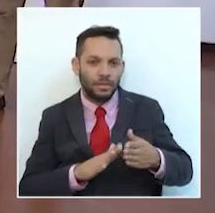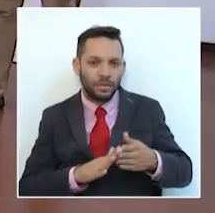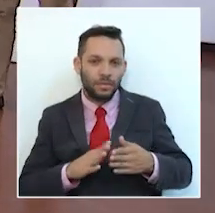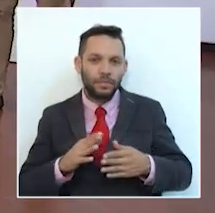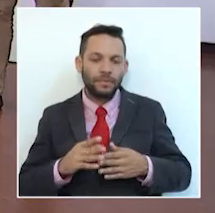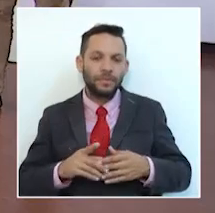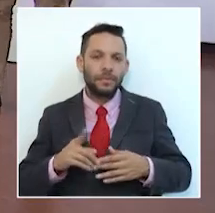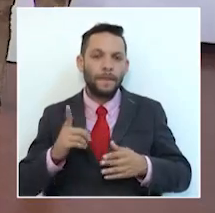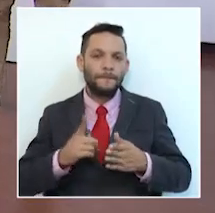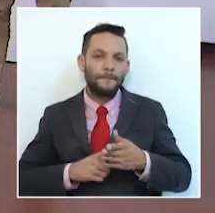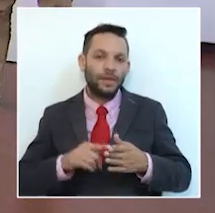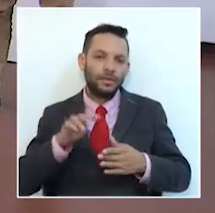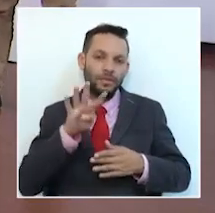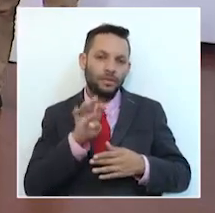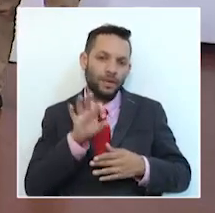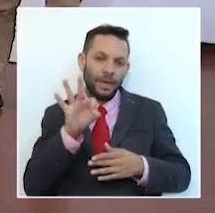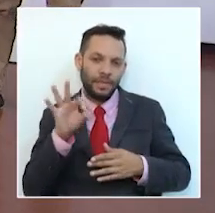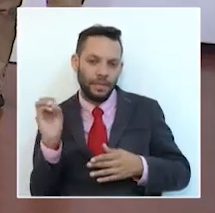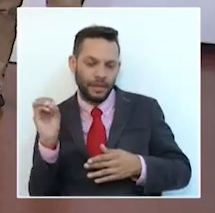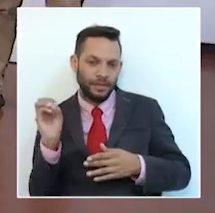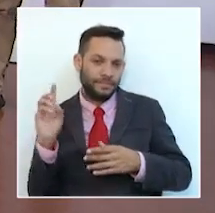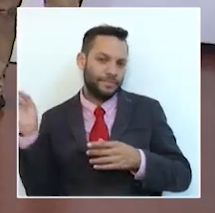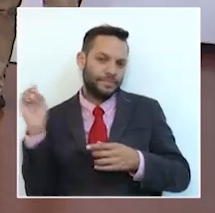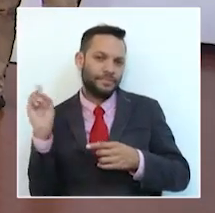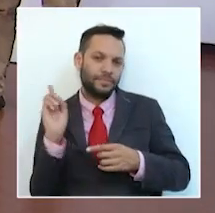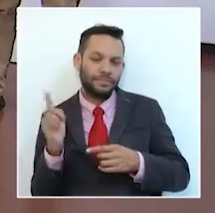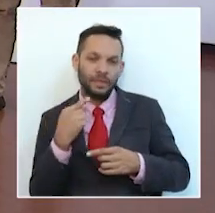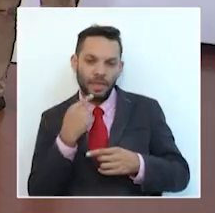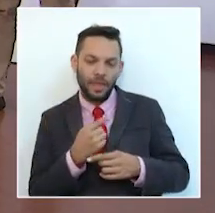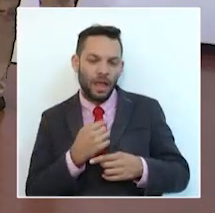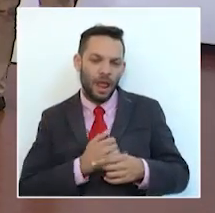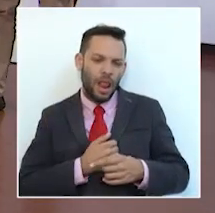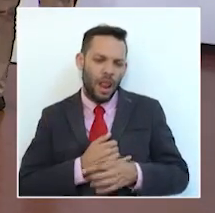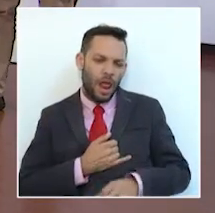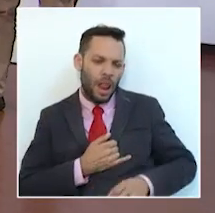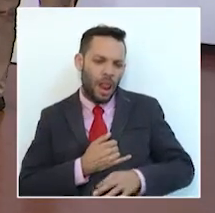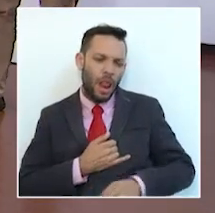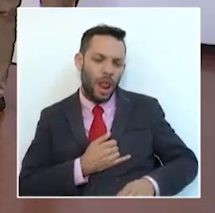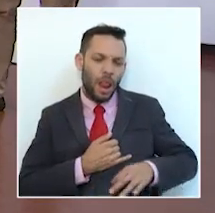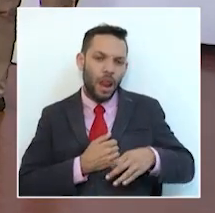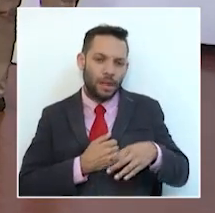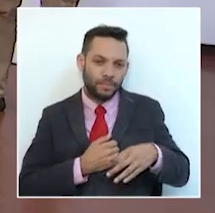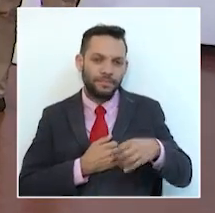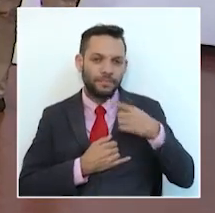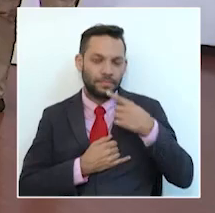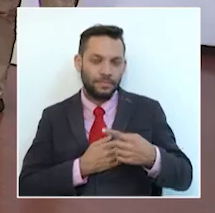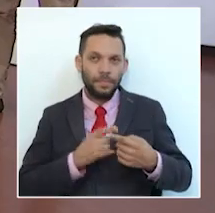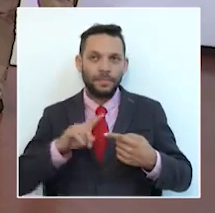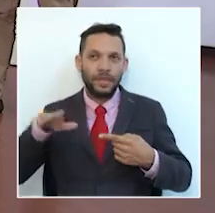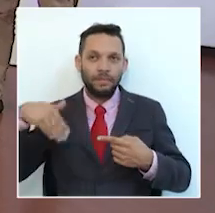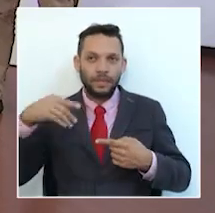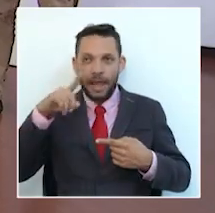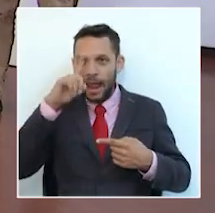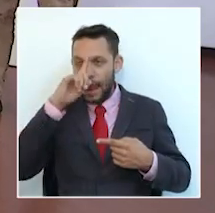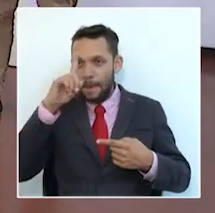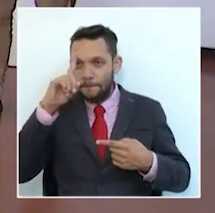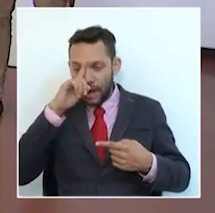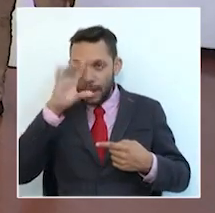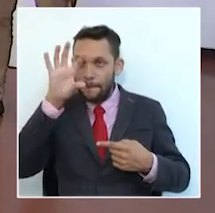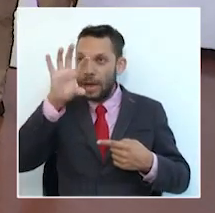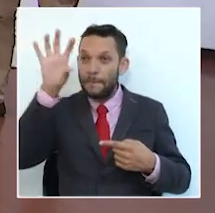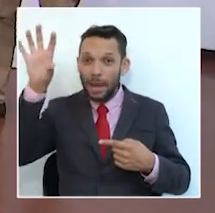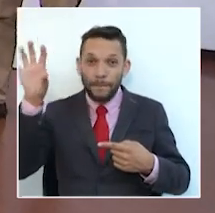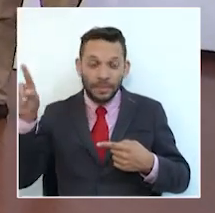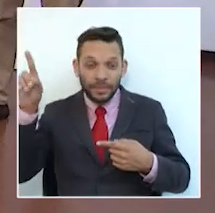30 los belgas empezaron a hablar de tratamientos para problemas digestivos y ellos han utilizado luego pasó alemania-brasil ahora lo utilizamos nosotros en los